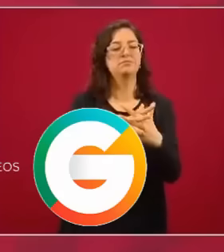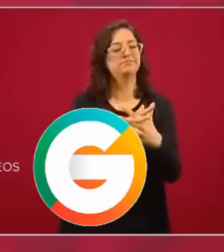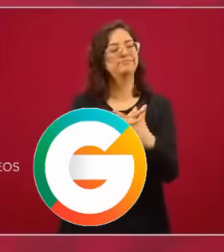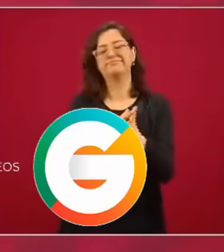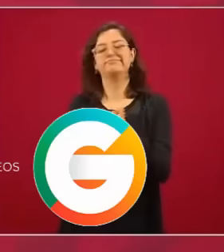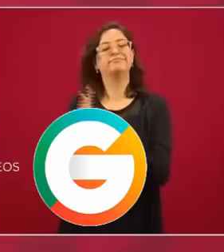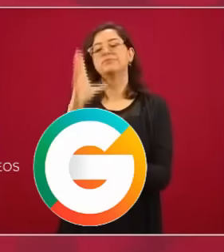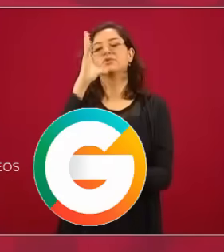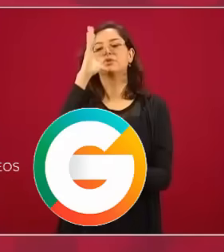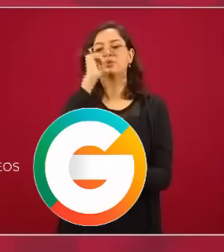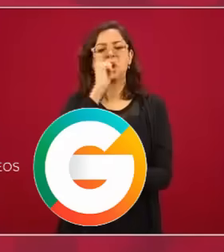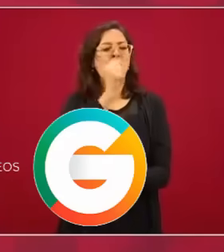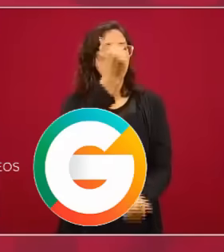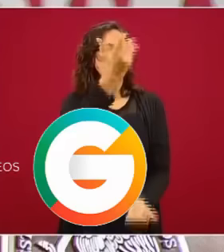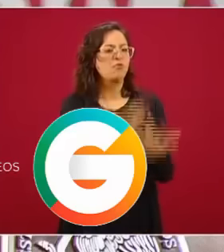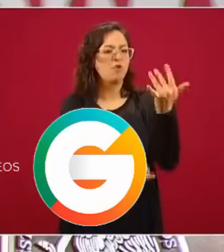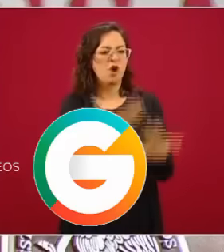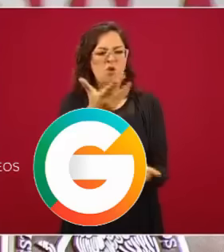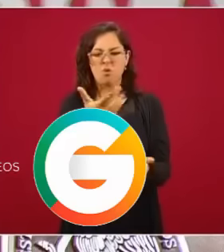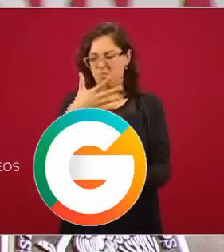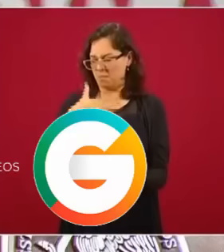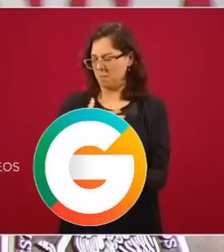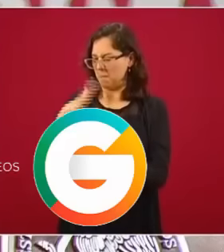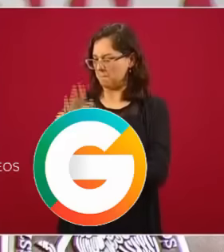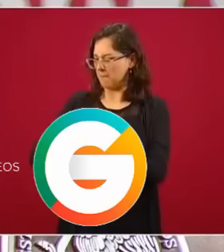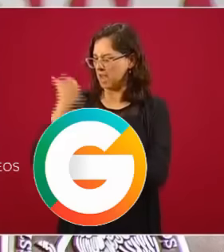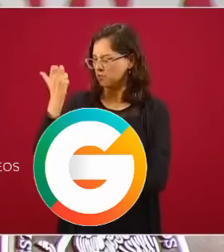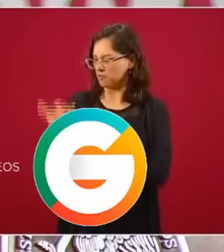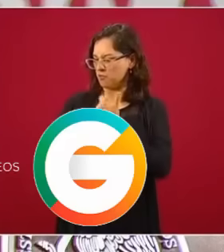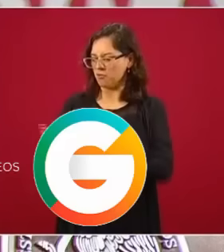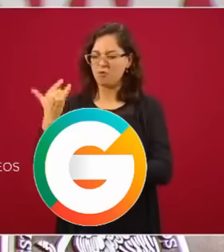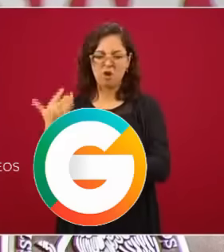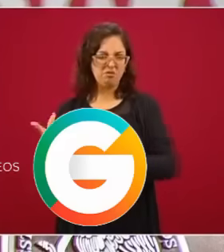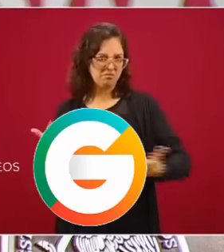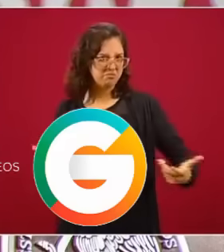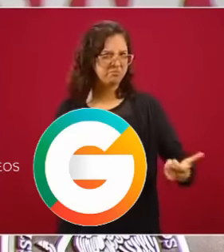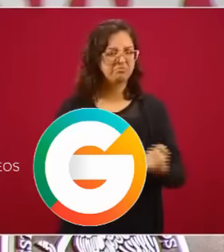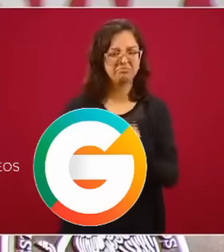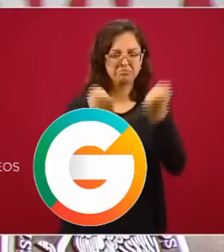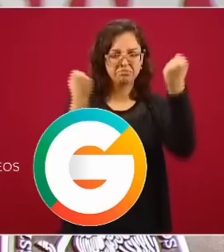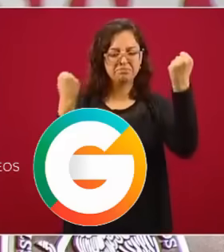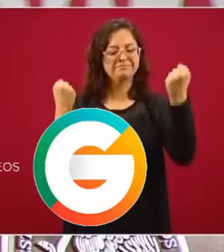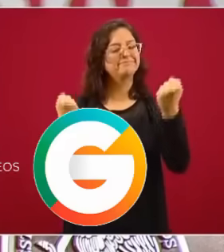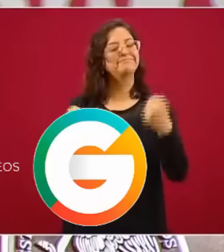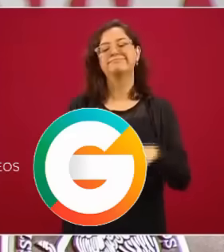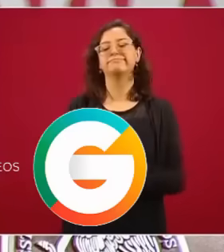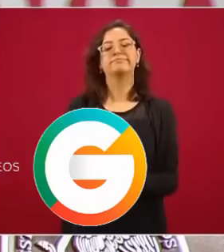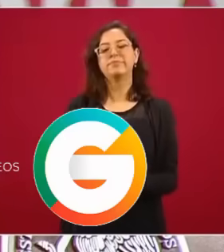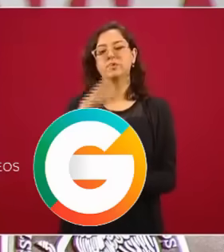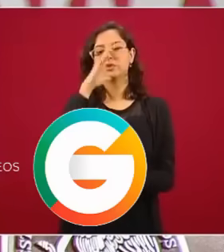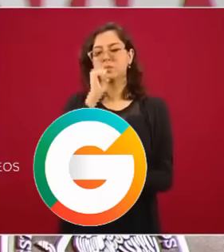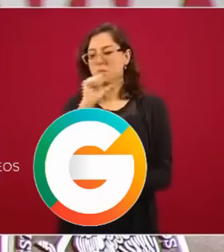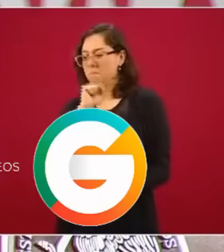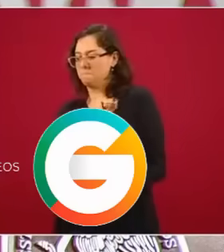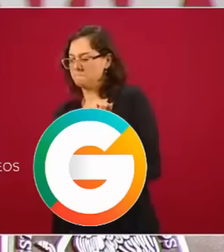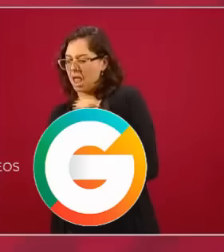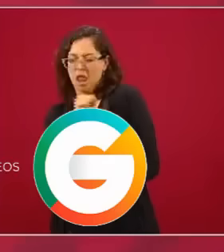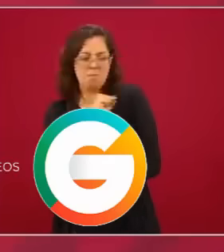No se puede apagar el fuego con el fuego. No se puede enfrentar el mal con el mal.